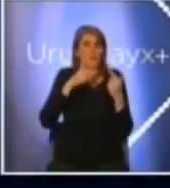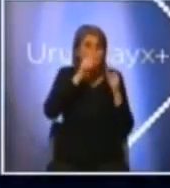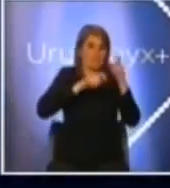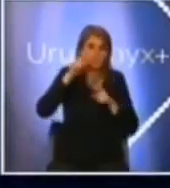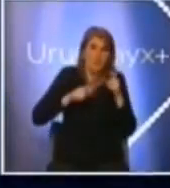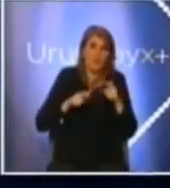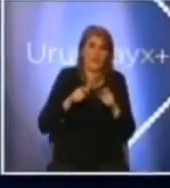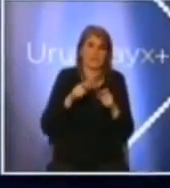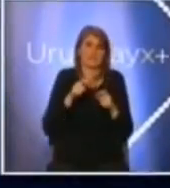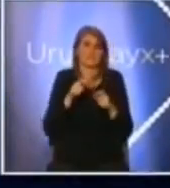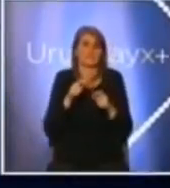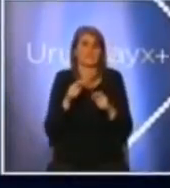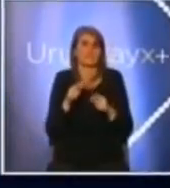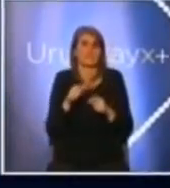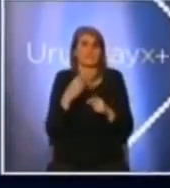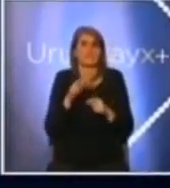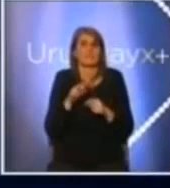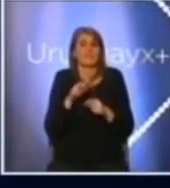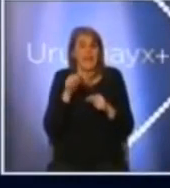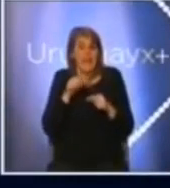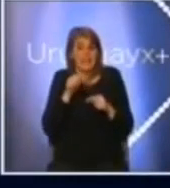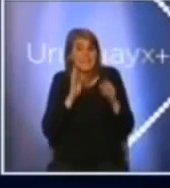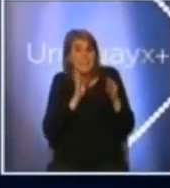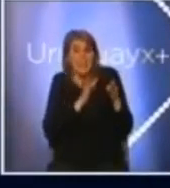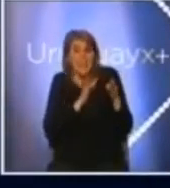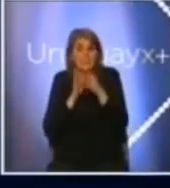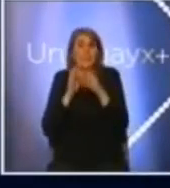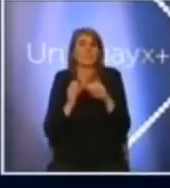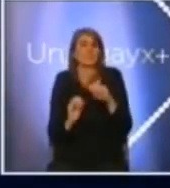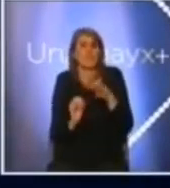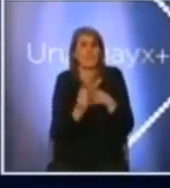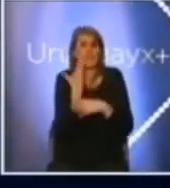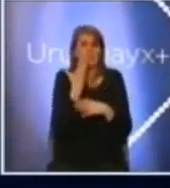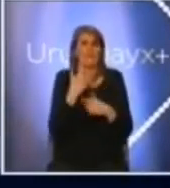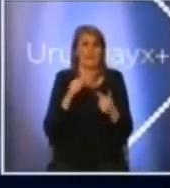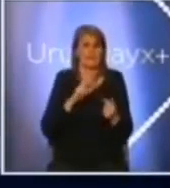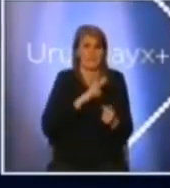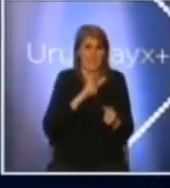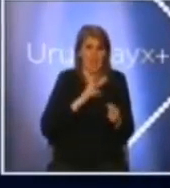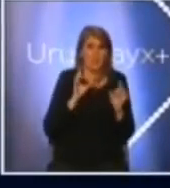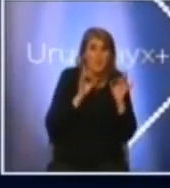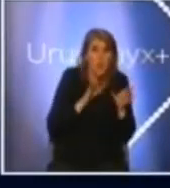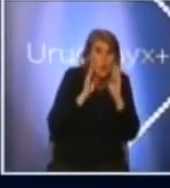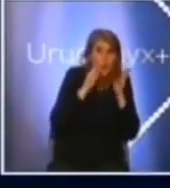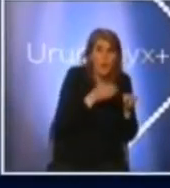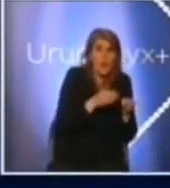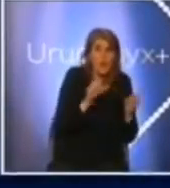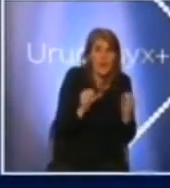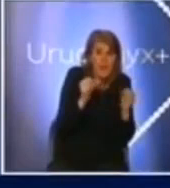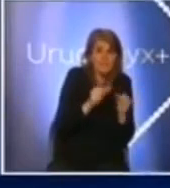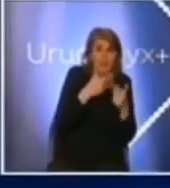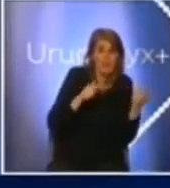económicos. En este camino, la innovación no debe ser entendida solo en el ámbito privado de la producción de bienes